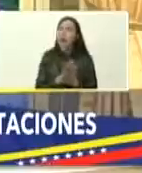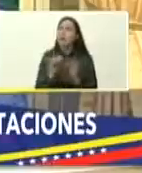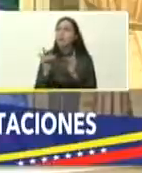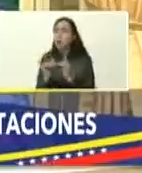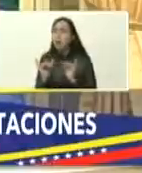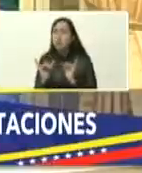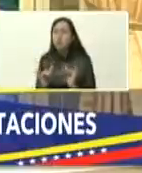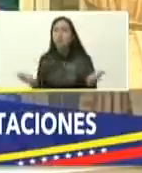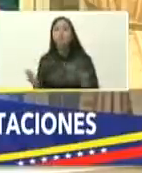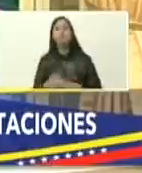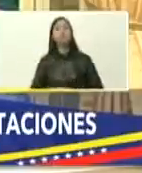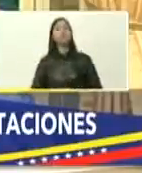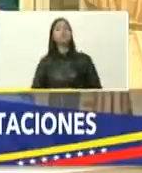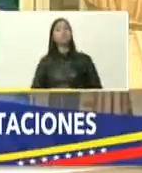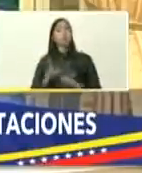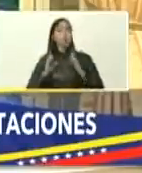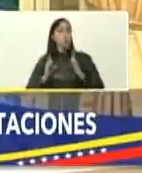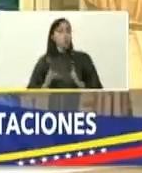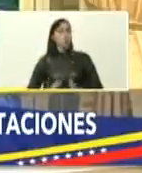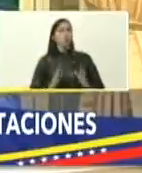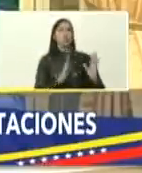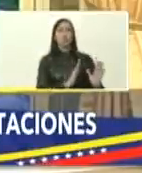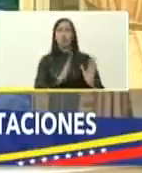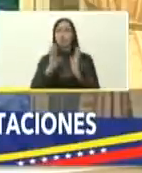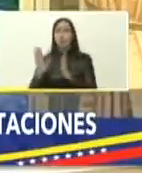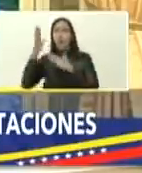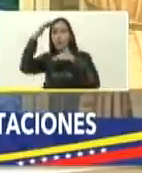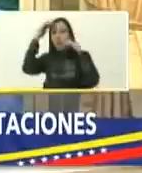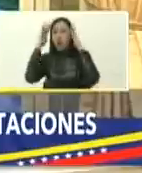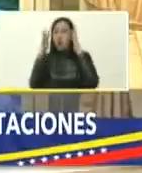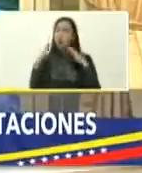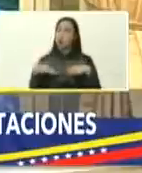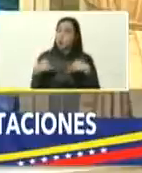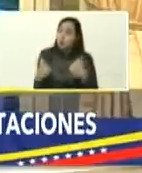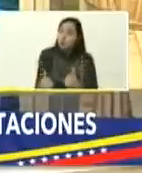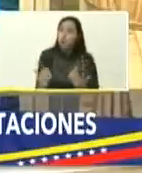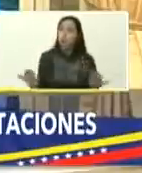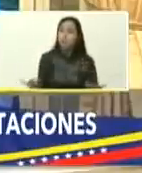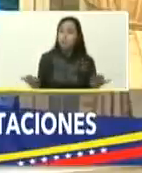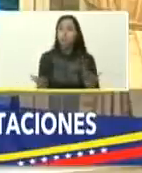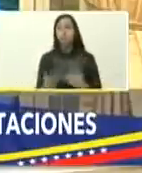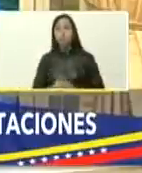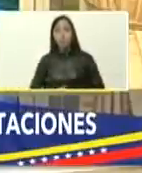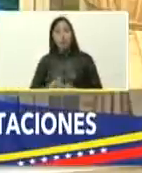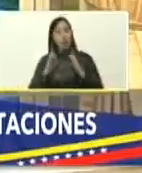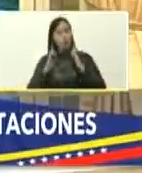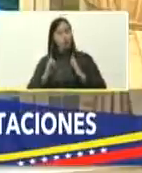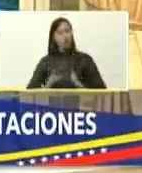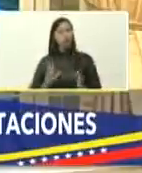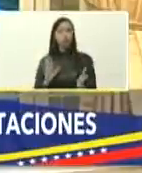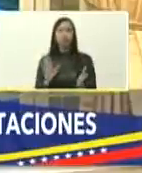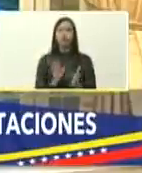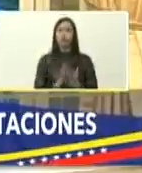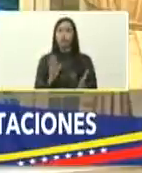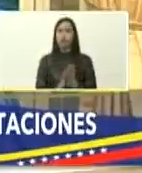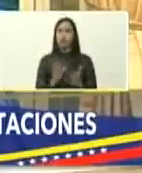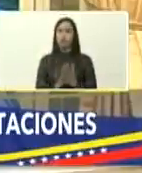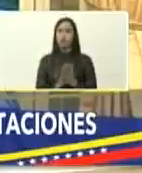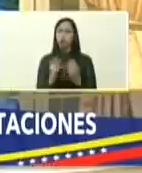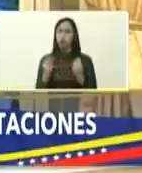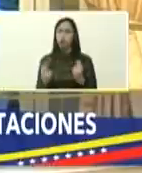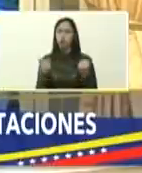tiene que a veces entrar en fase también de atención de su salud, reposo, tranquilidad,